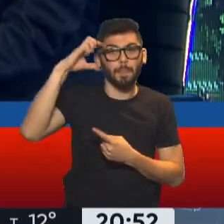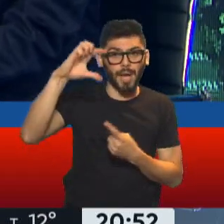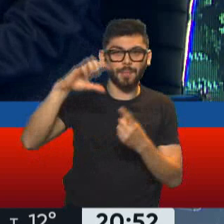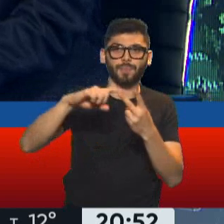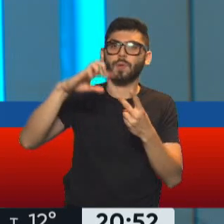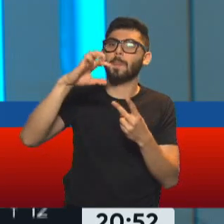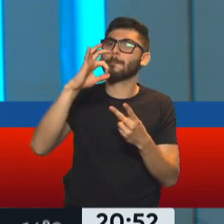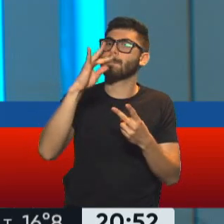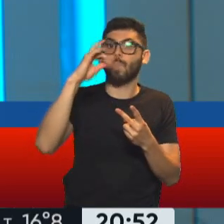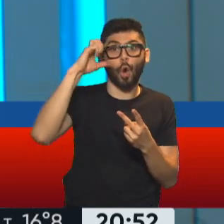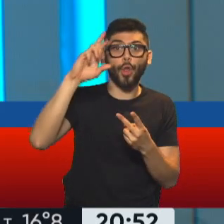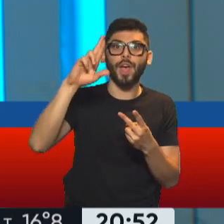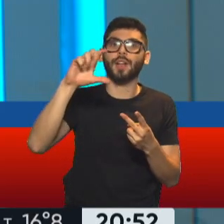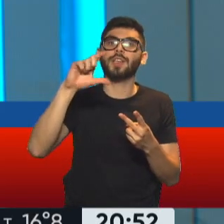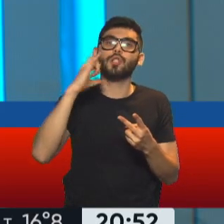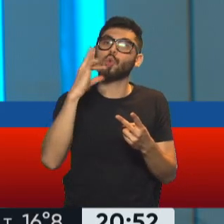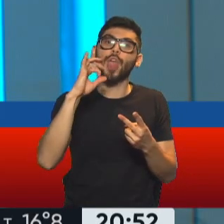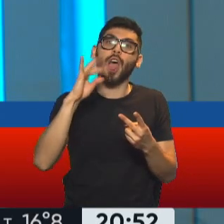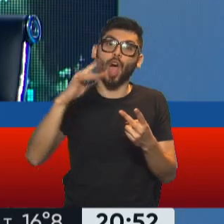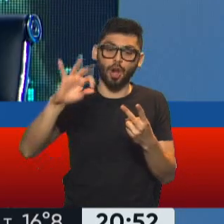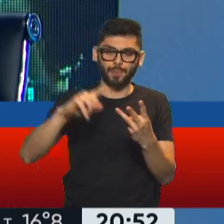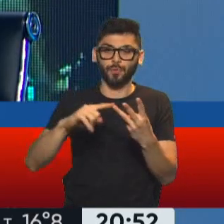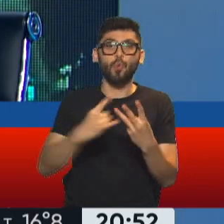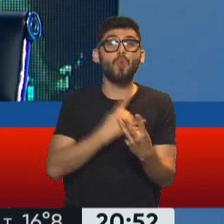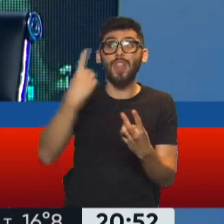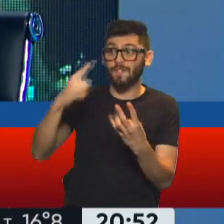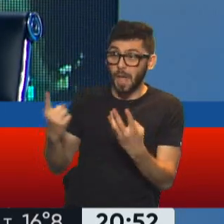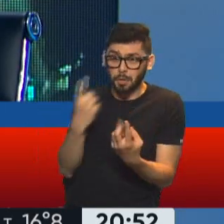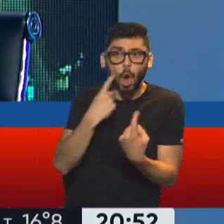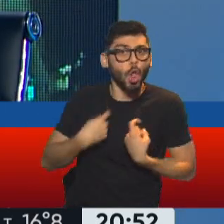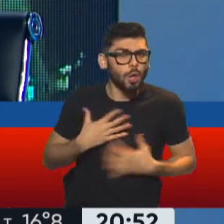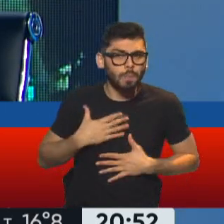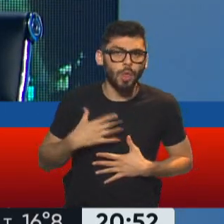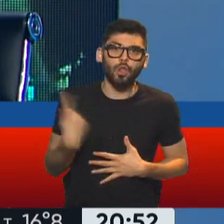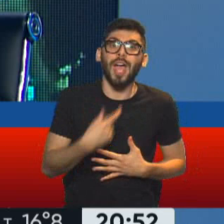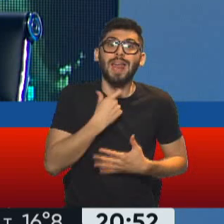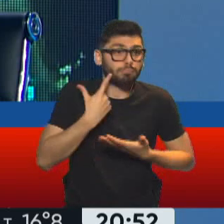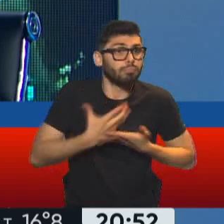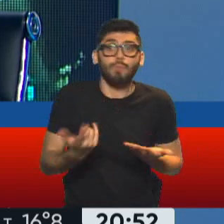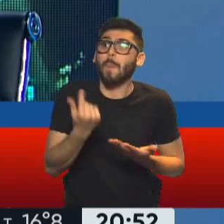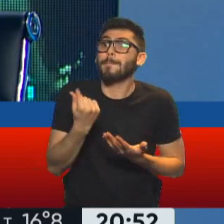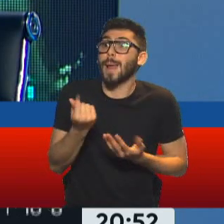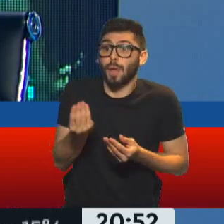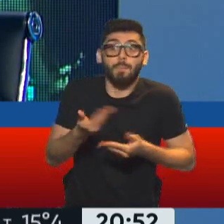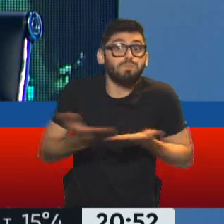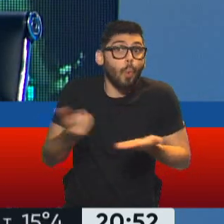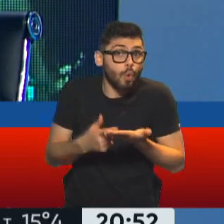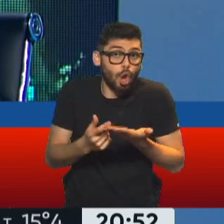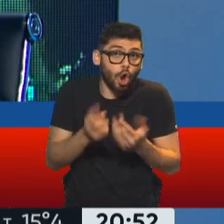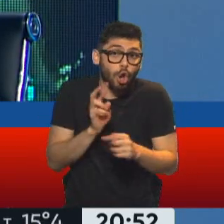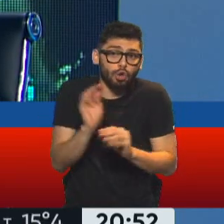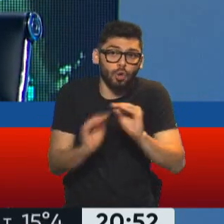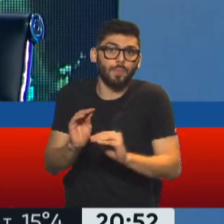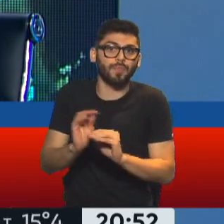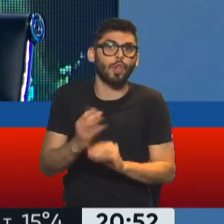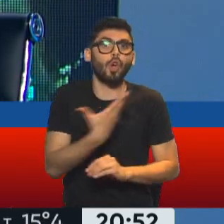las universidades. Queremos que la ciudadanía nos controle, queremos rendir todos los días cuentas de qué hacemos con el dinero público. No hay gobernador de la